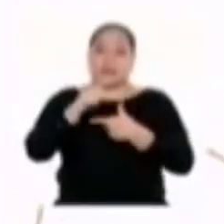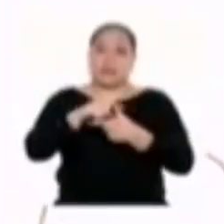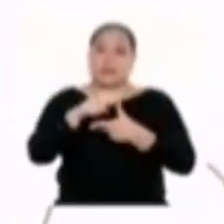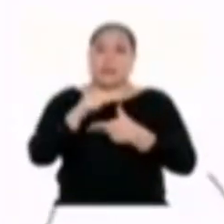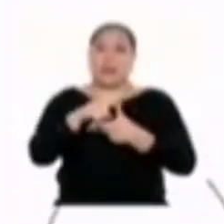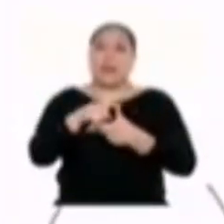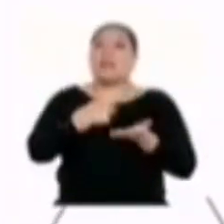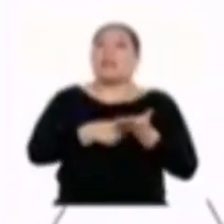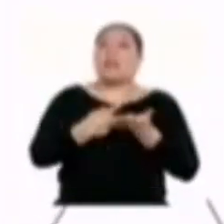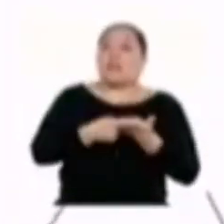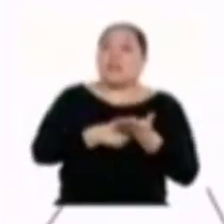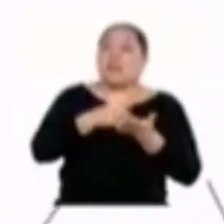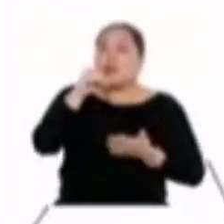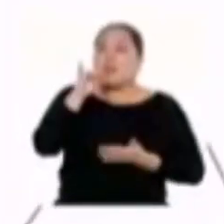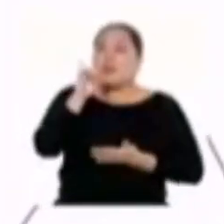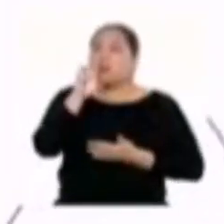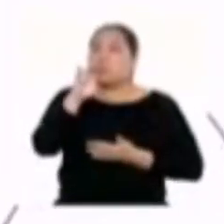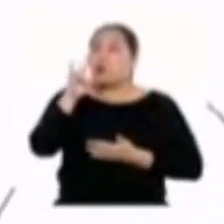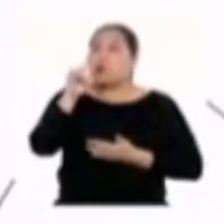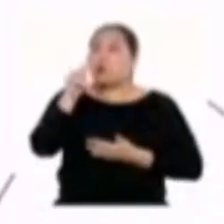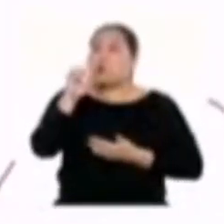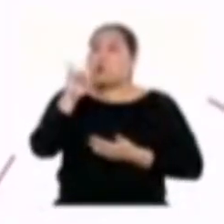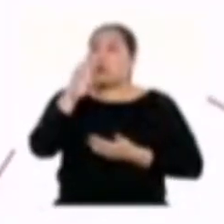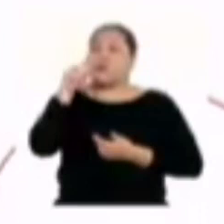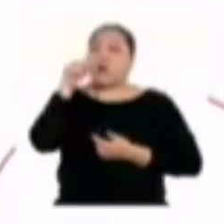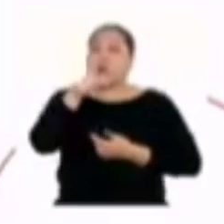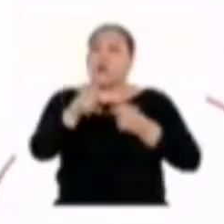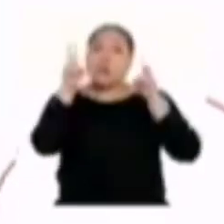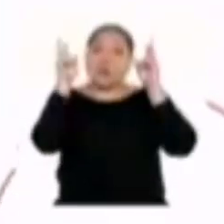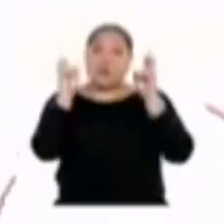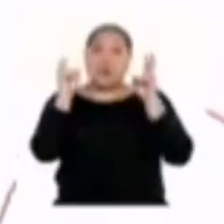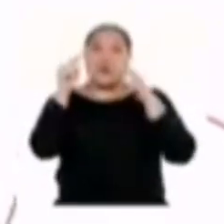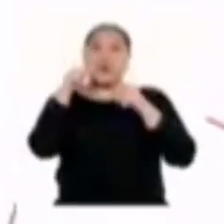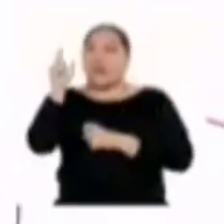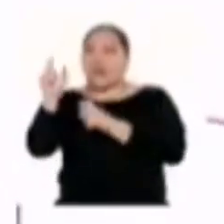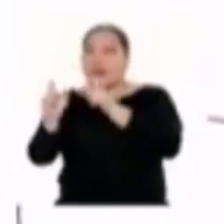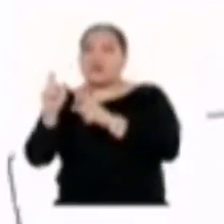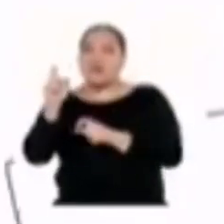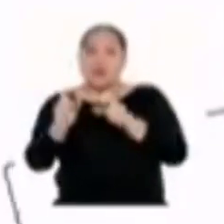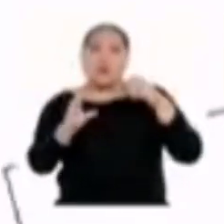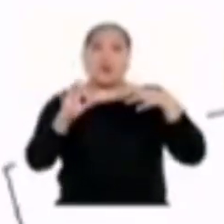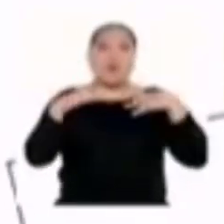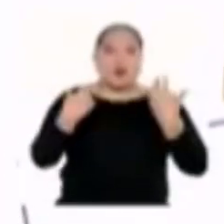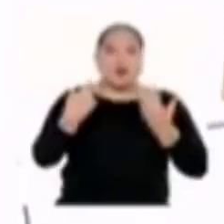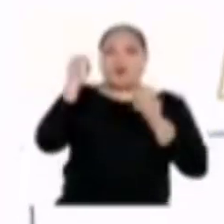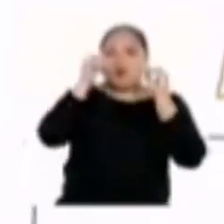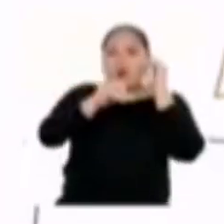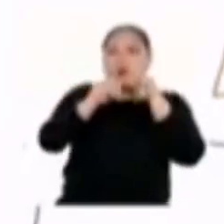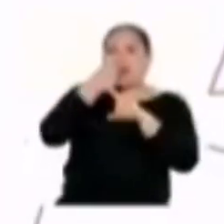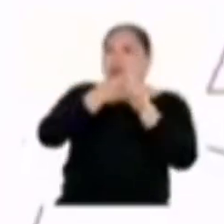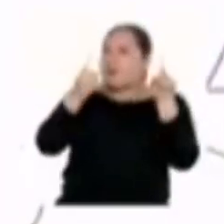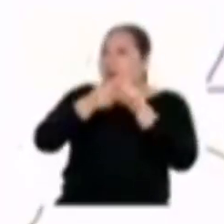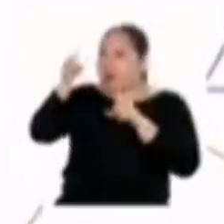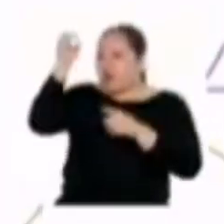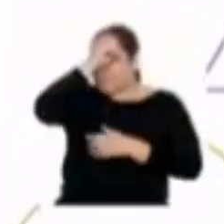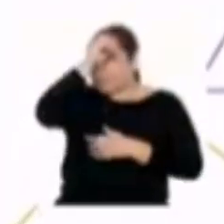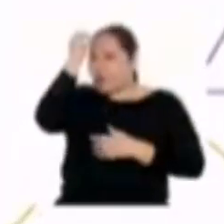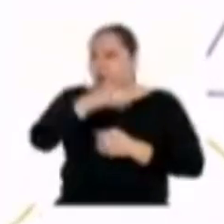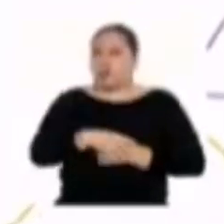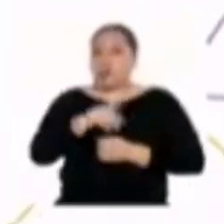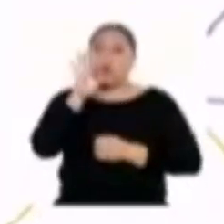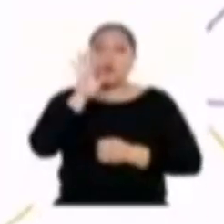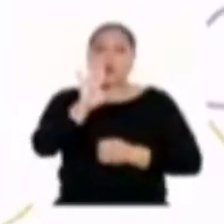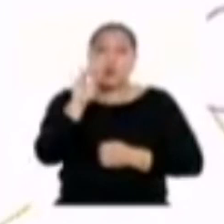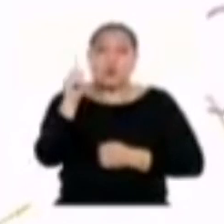ser discutible. La tesis debe ser sobre un tema en el que la gente pueda tener diferentes opiniones. Si